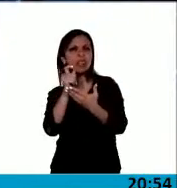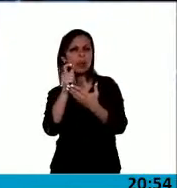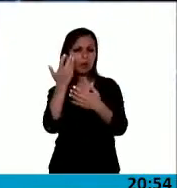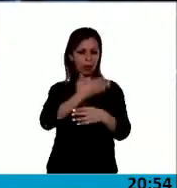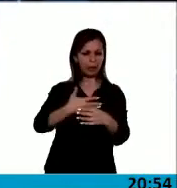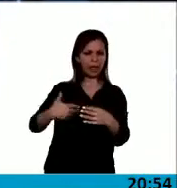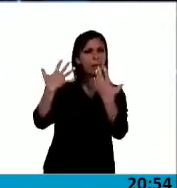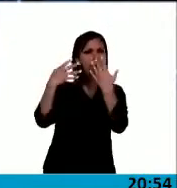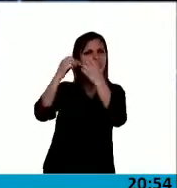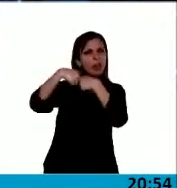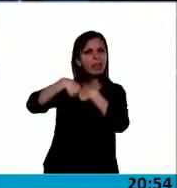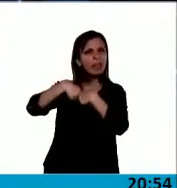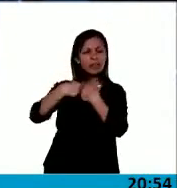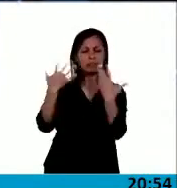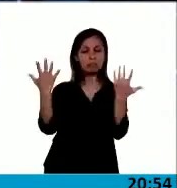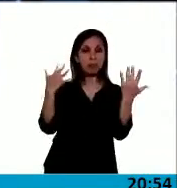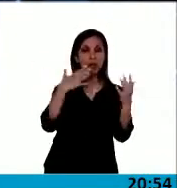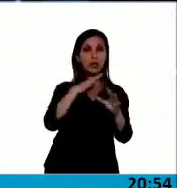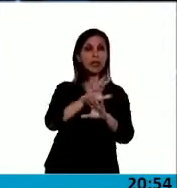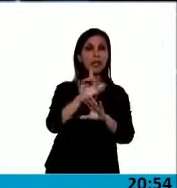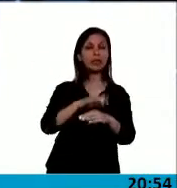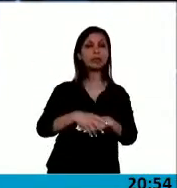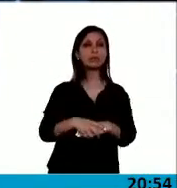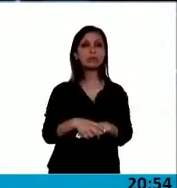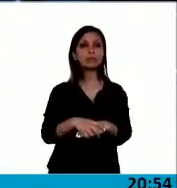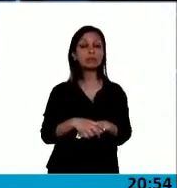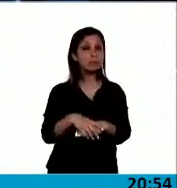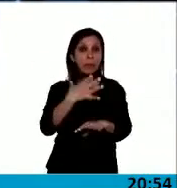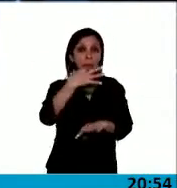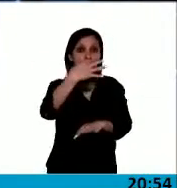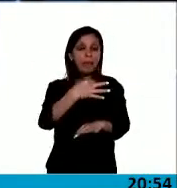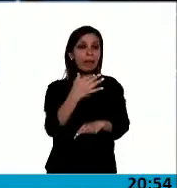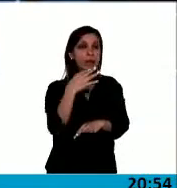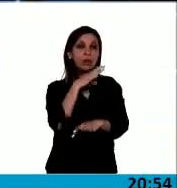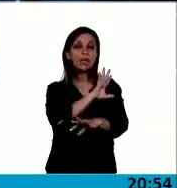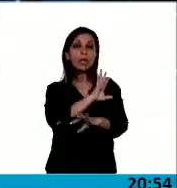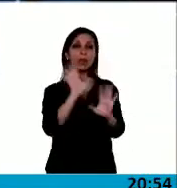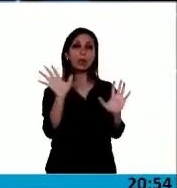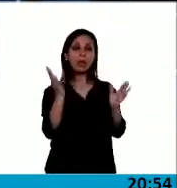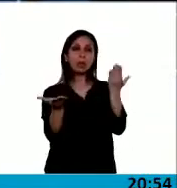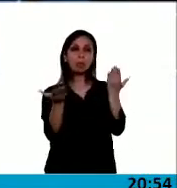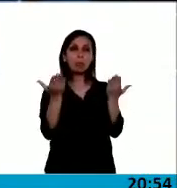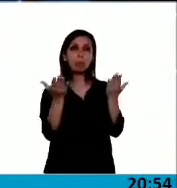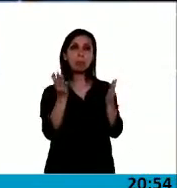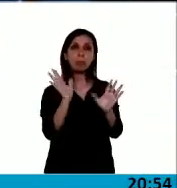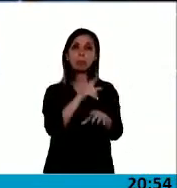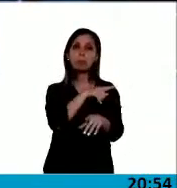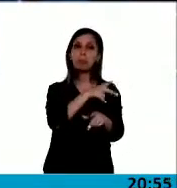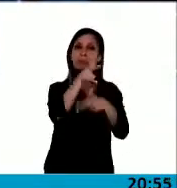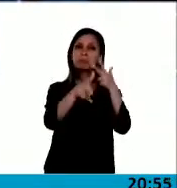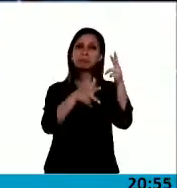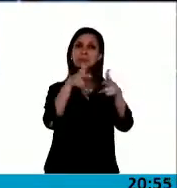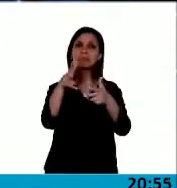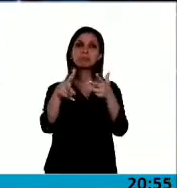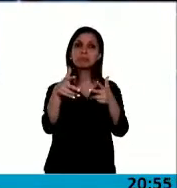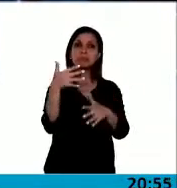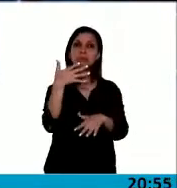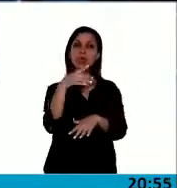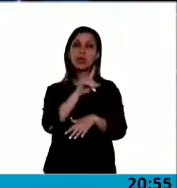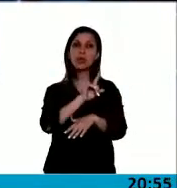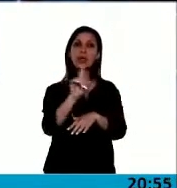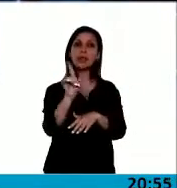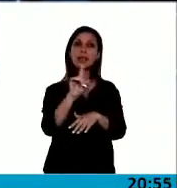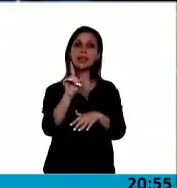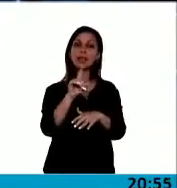esconder los muertos. La verdad que no entendí la parte de la intervención del Cuto Moreno con